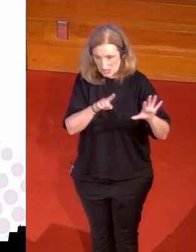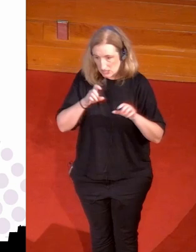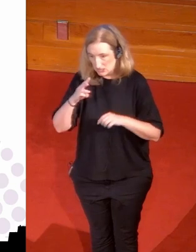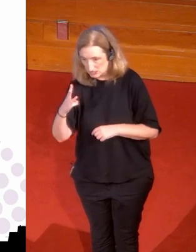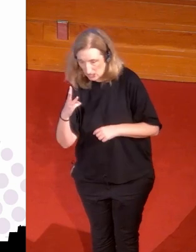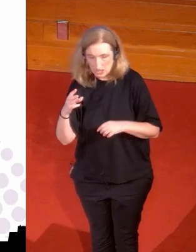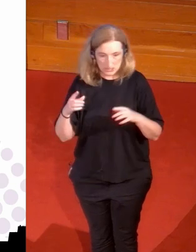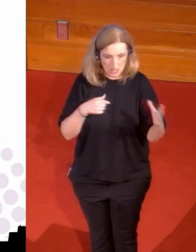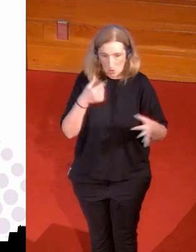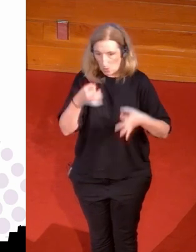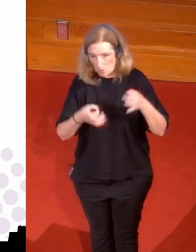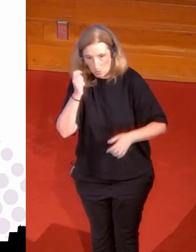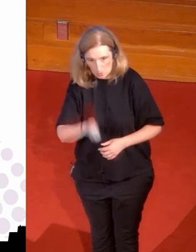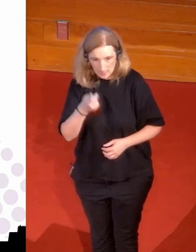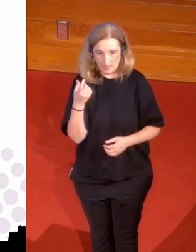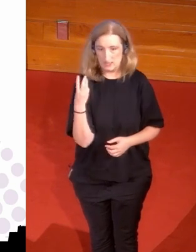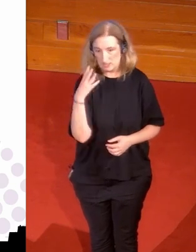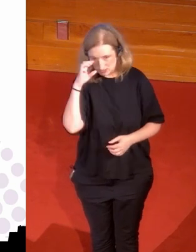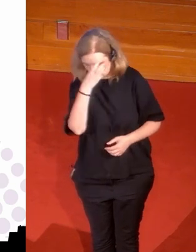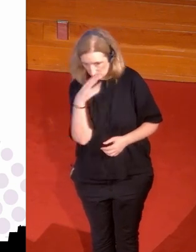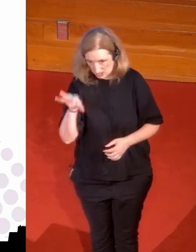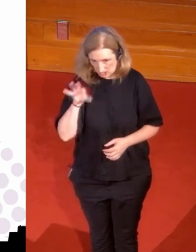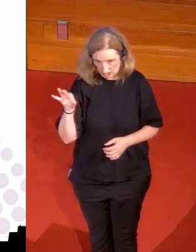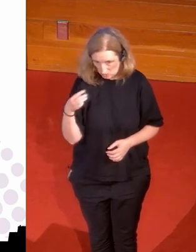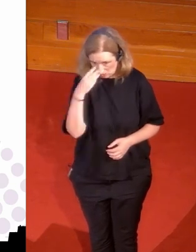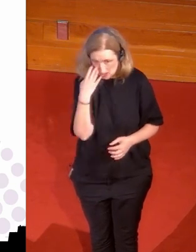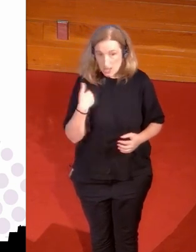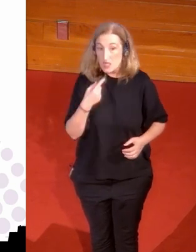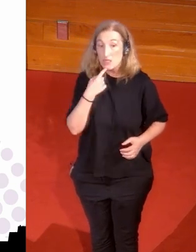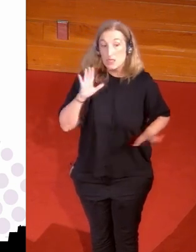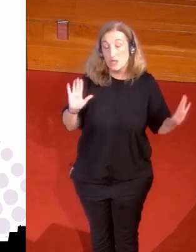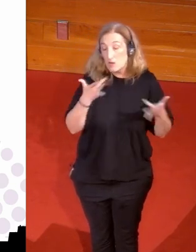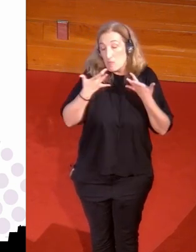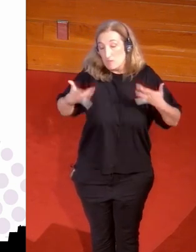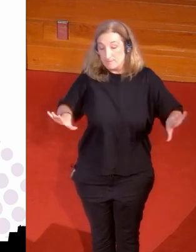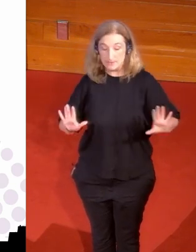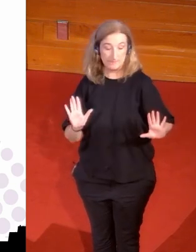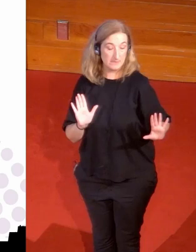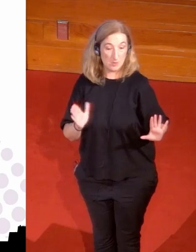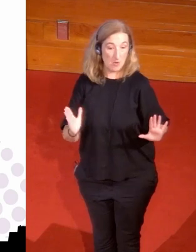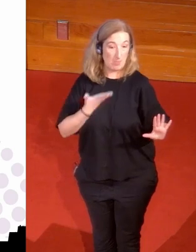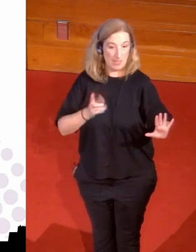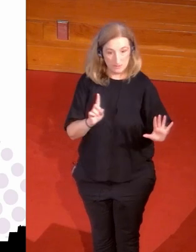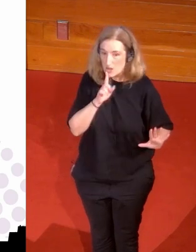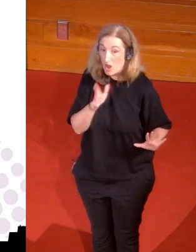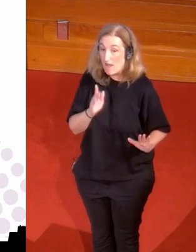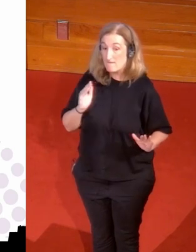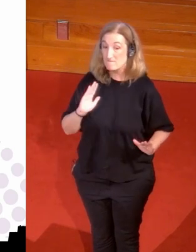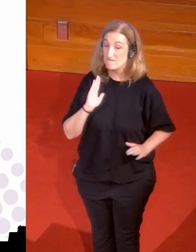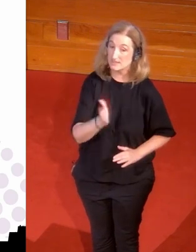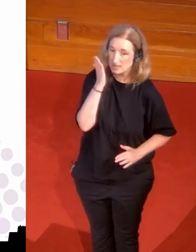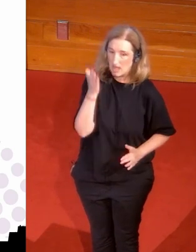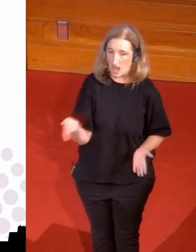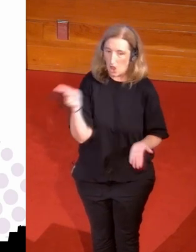nombrados tres jueces nombrados por Trump eh dijo que era inmune Pero entonces ahora el fiscal va a plantear